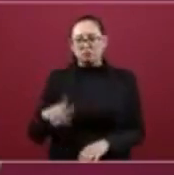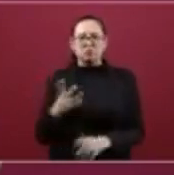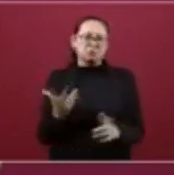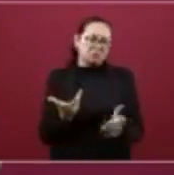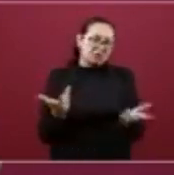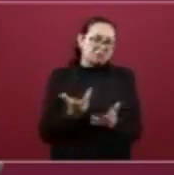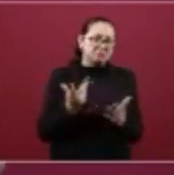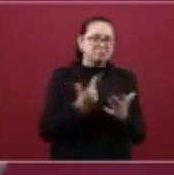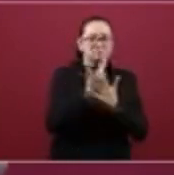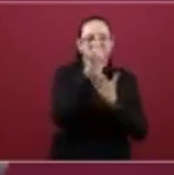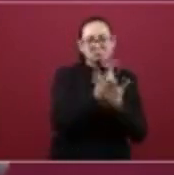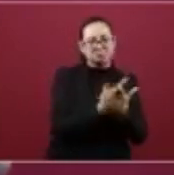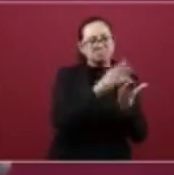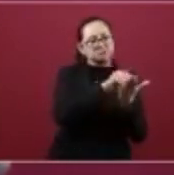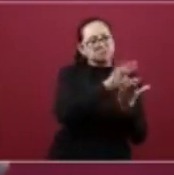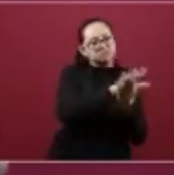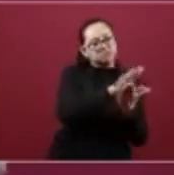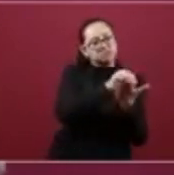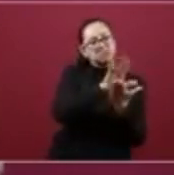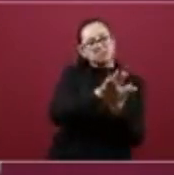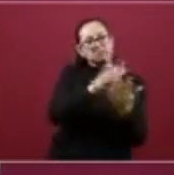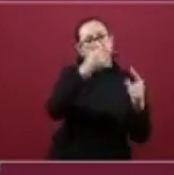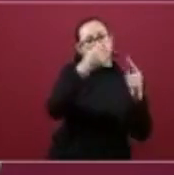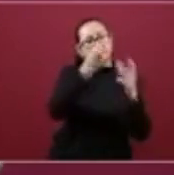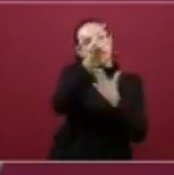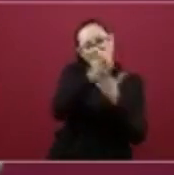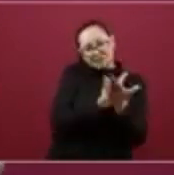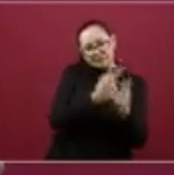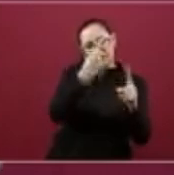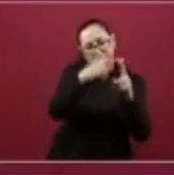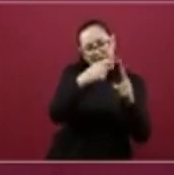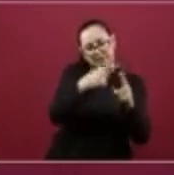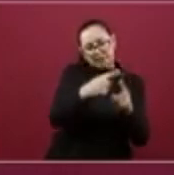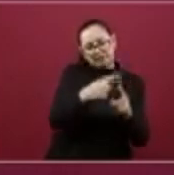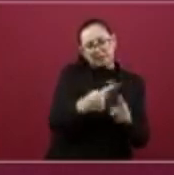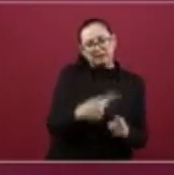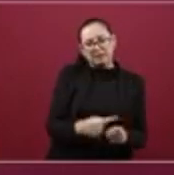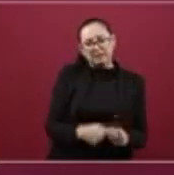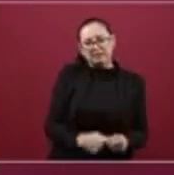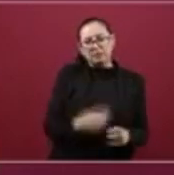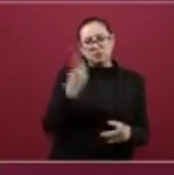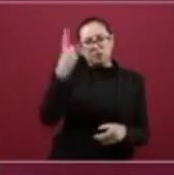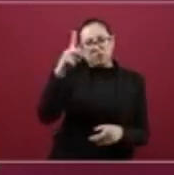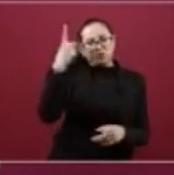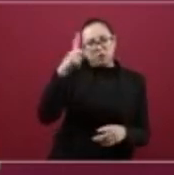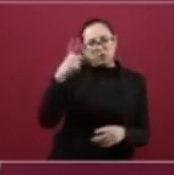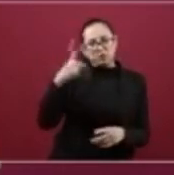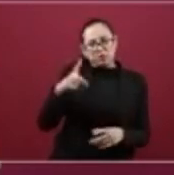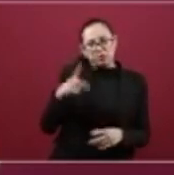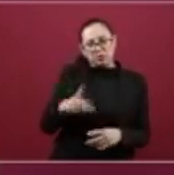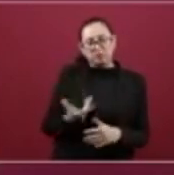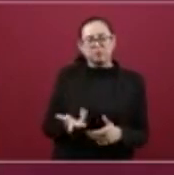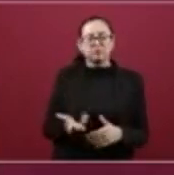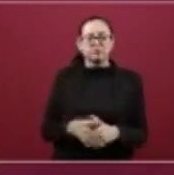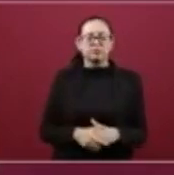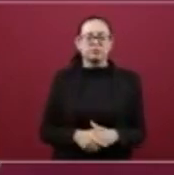registro de los vehículos para saber quién los tiene.